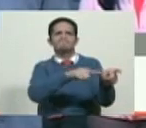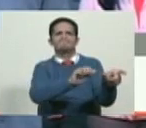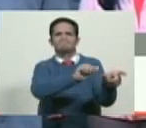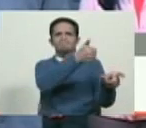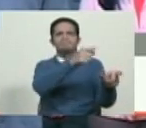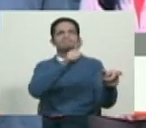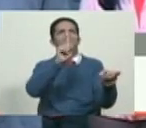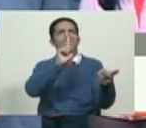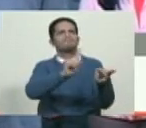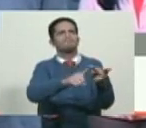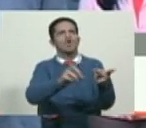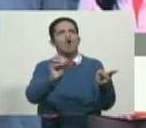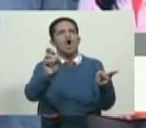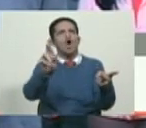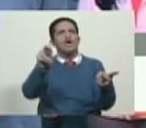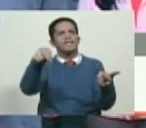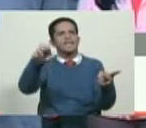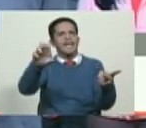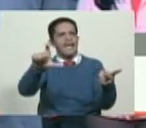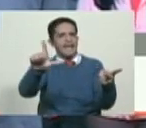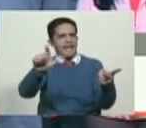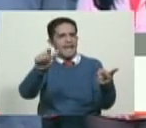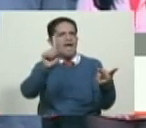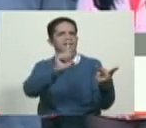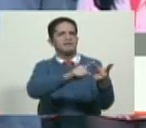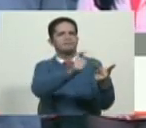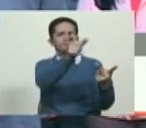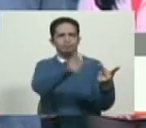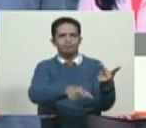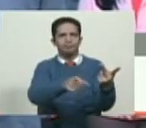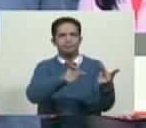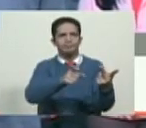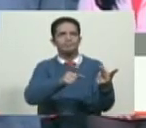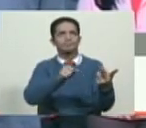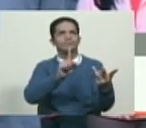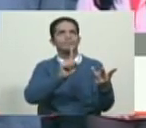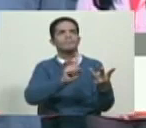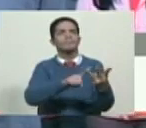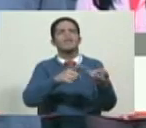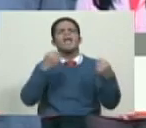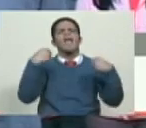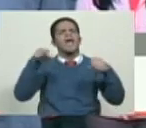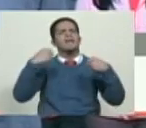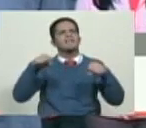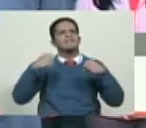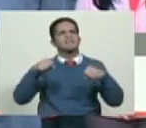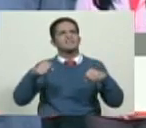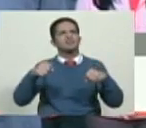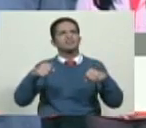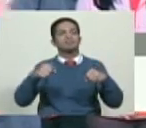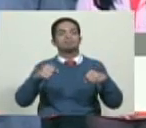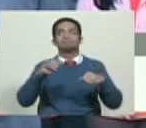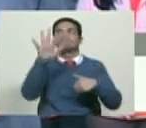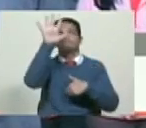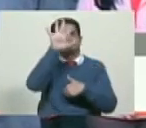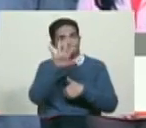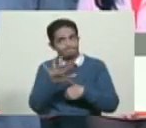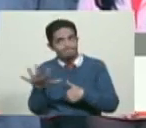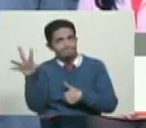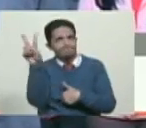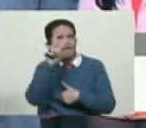General Ornella Ferreira, jefe del Estado Mayor del CEO. Ejercicios en extensión, todo el país, todo el